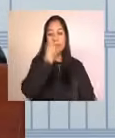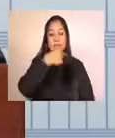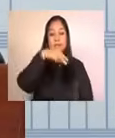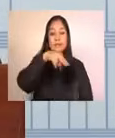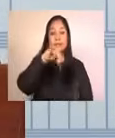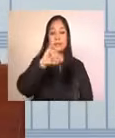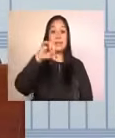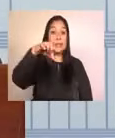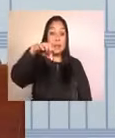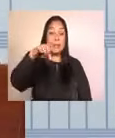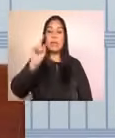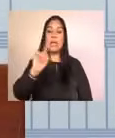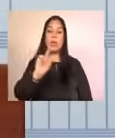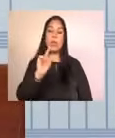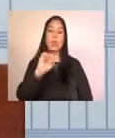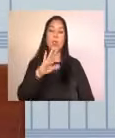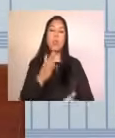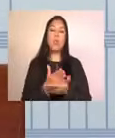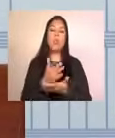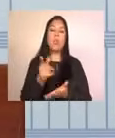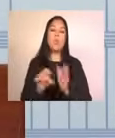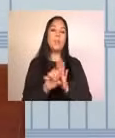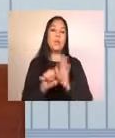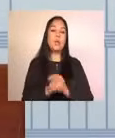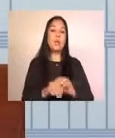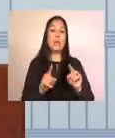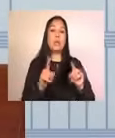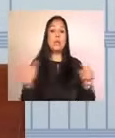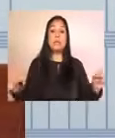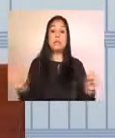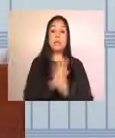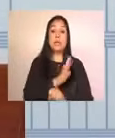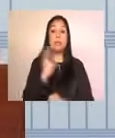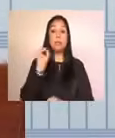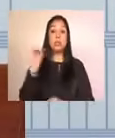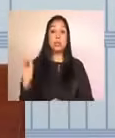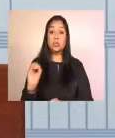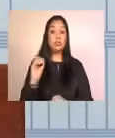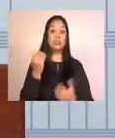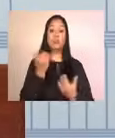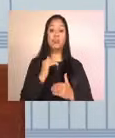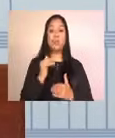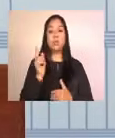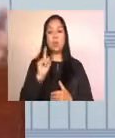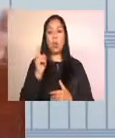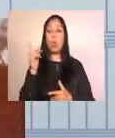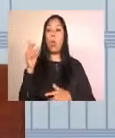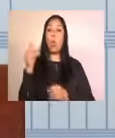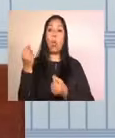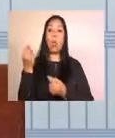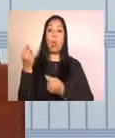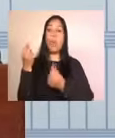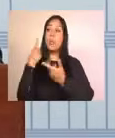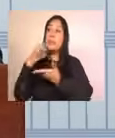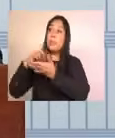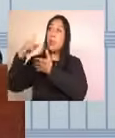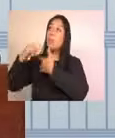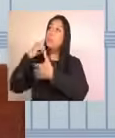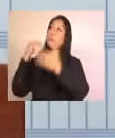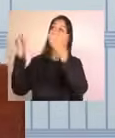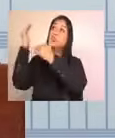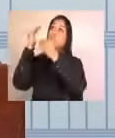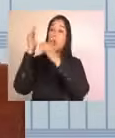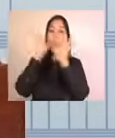no va a permitir que se registre un más del 100% de ejecución física o financiera. Esa es una